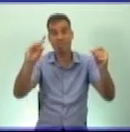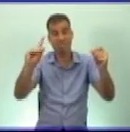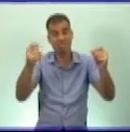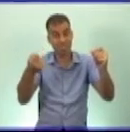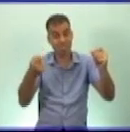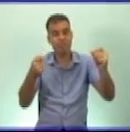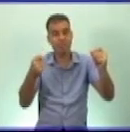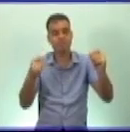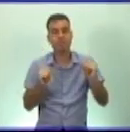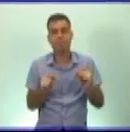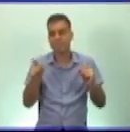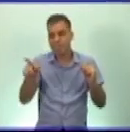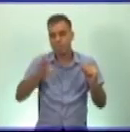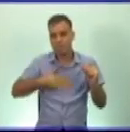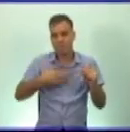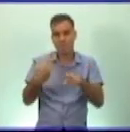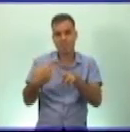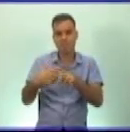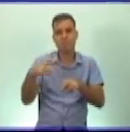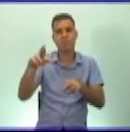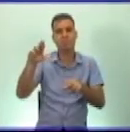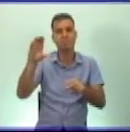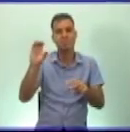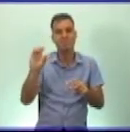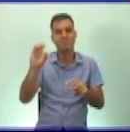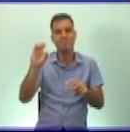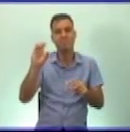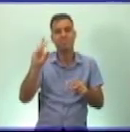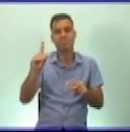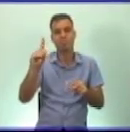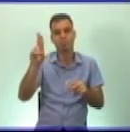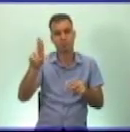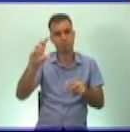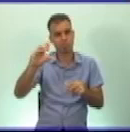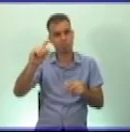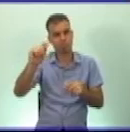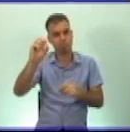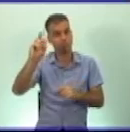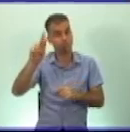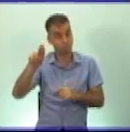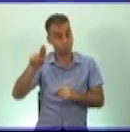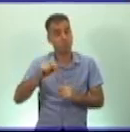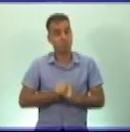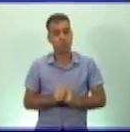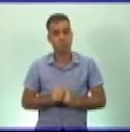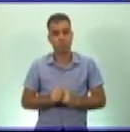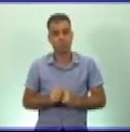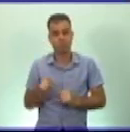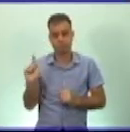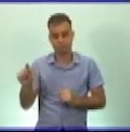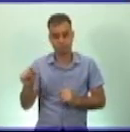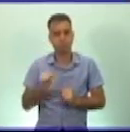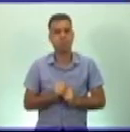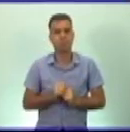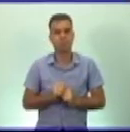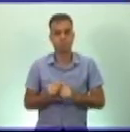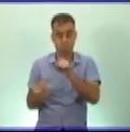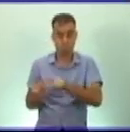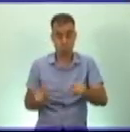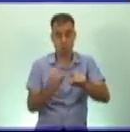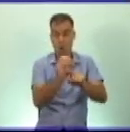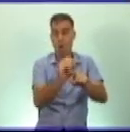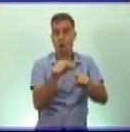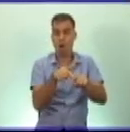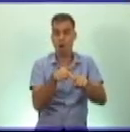agente reductor. ¿Por qué es el agente reductor? Precisamente por la pérdida de electrones, ¿verdad? Y en el caso del oxígeno es el